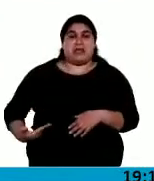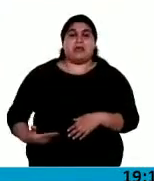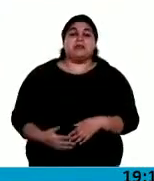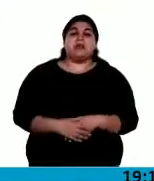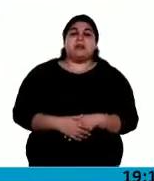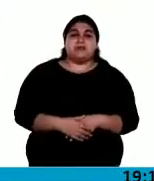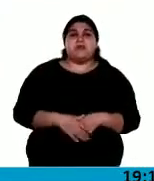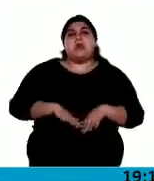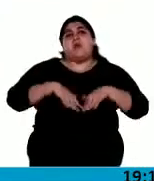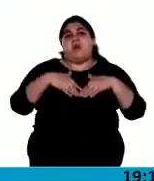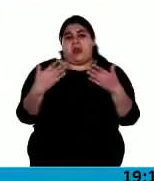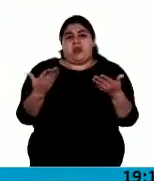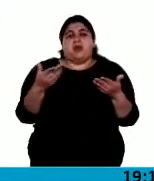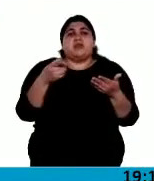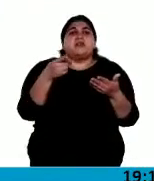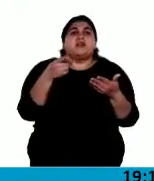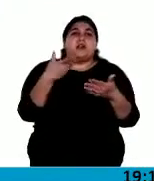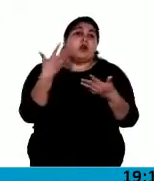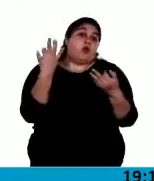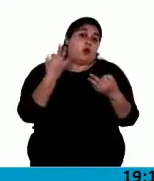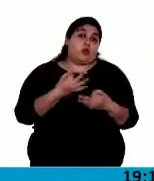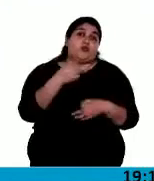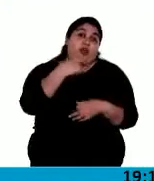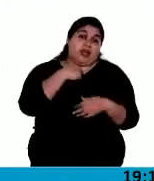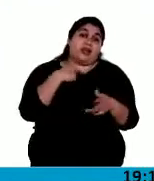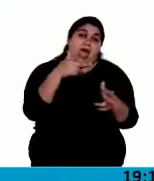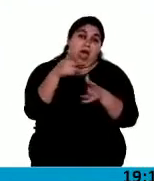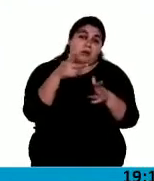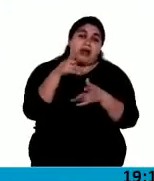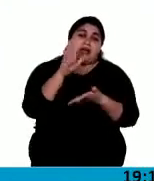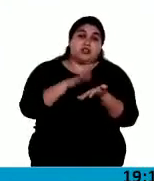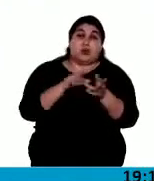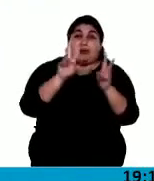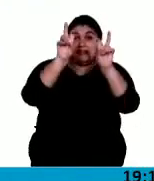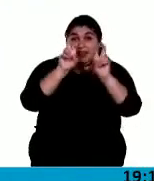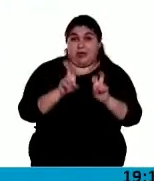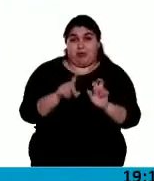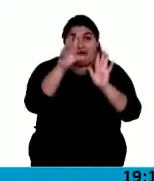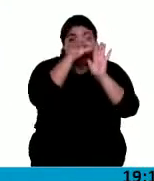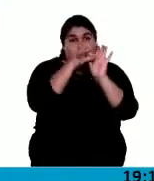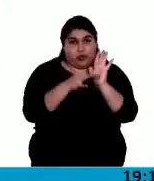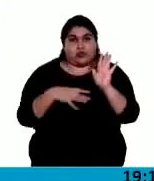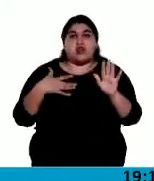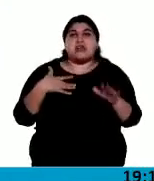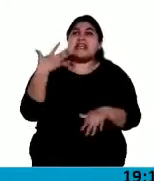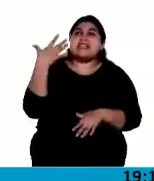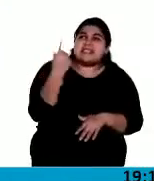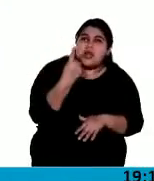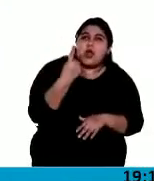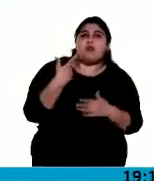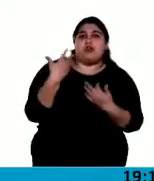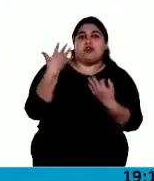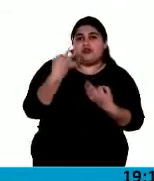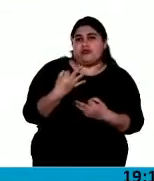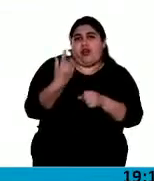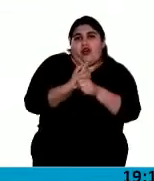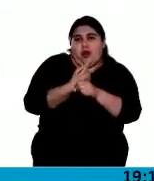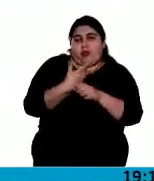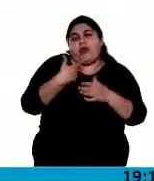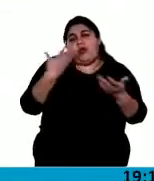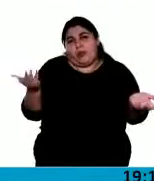bueno justamente quería hablar de estos tres puntos no iba a decir que aceptaba los cinco minutos reglamentarios pero como usted